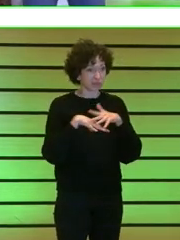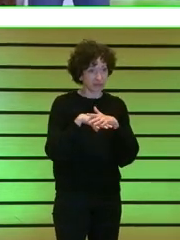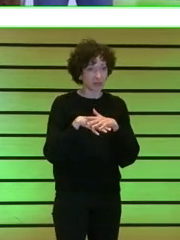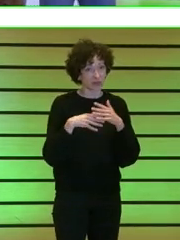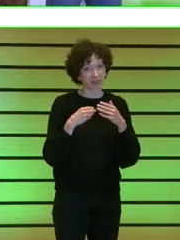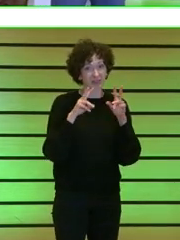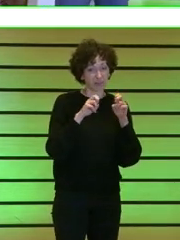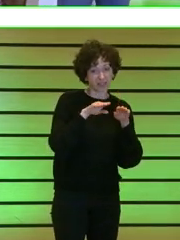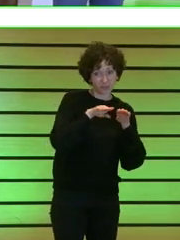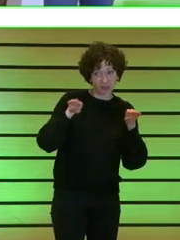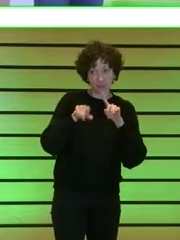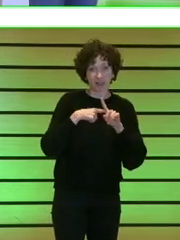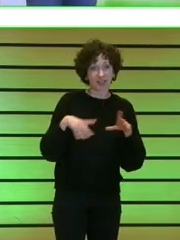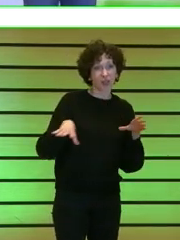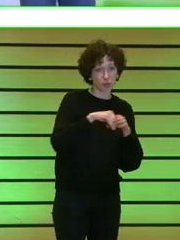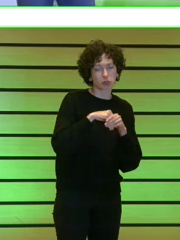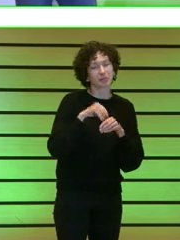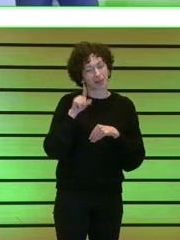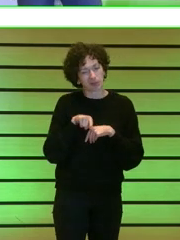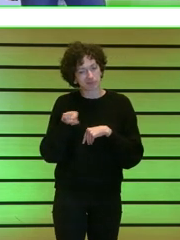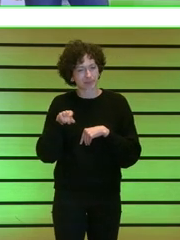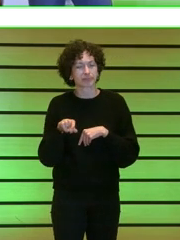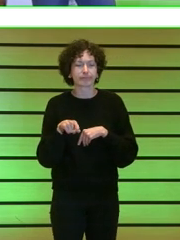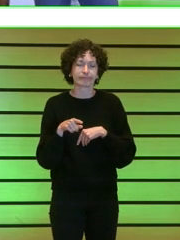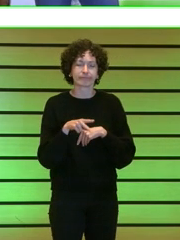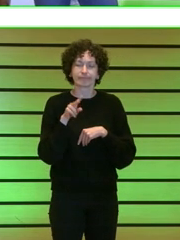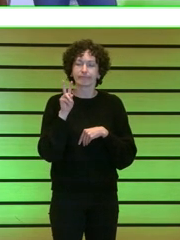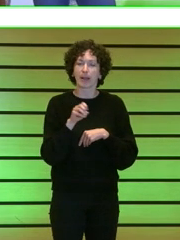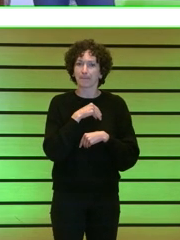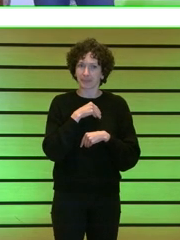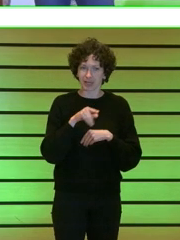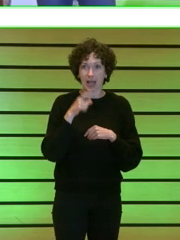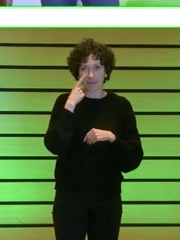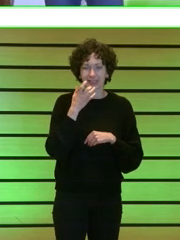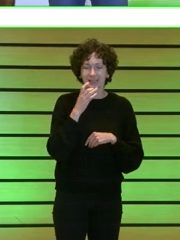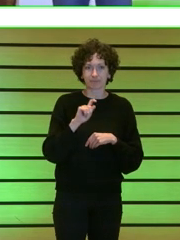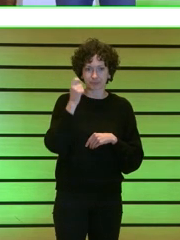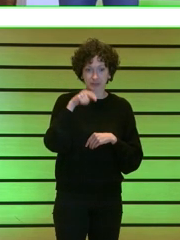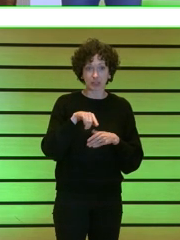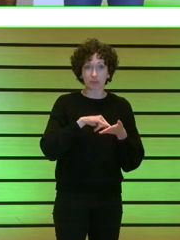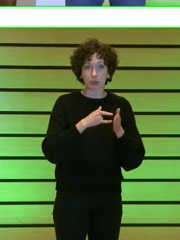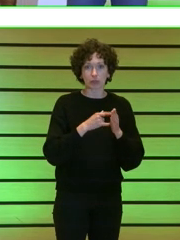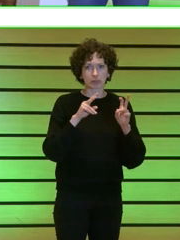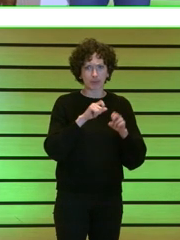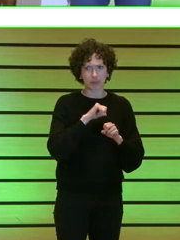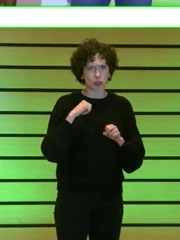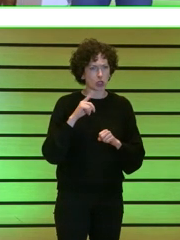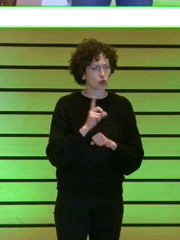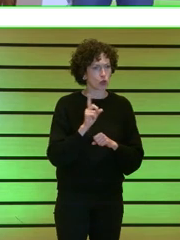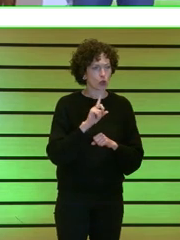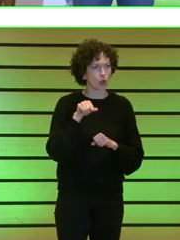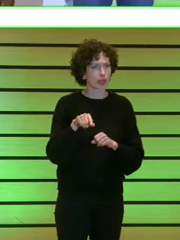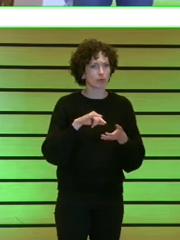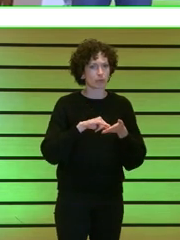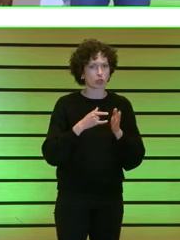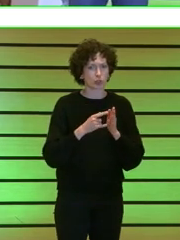la sostenibilidad y con la inclusión así que bueno vamos a ver si lo conseguimos este proyecto por supuesto No es una cuestión personal hay es un proyecto